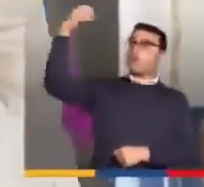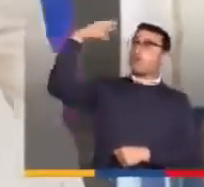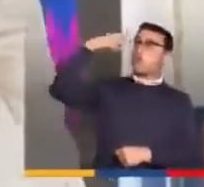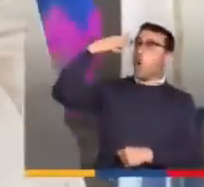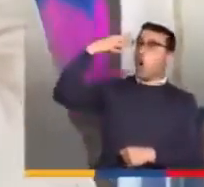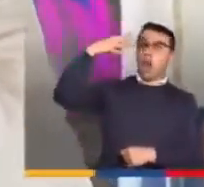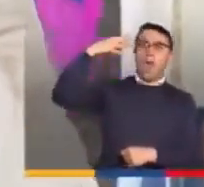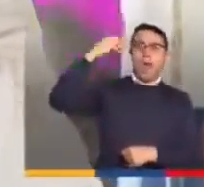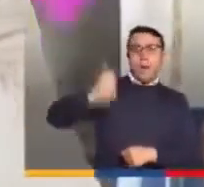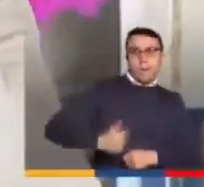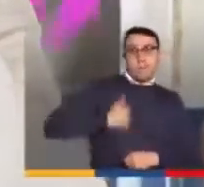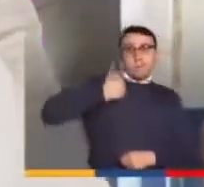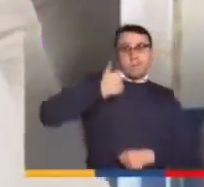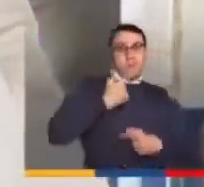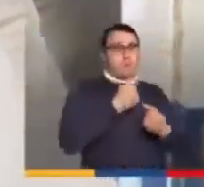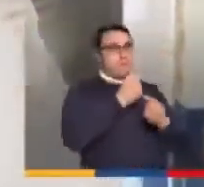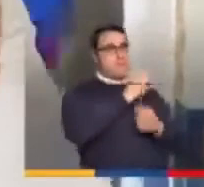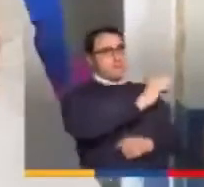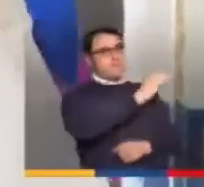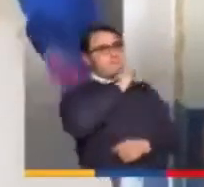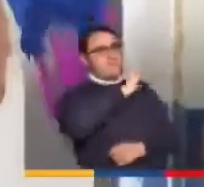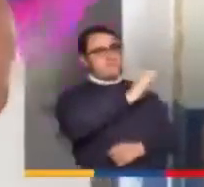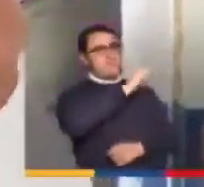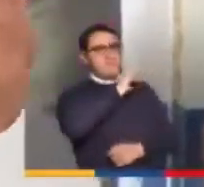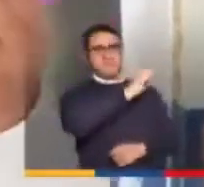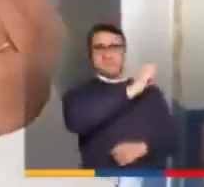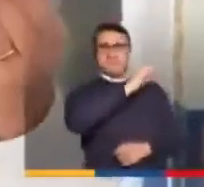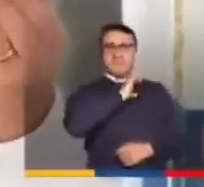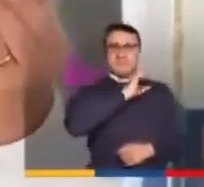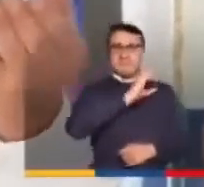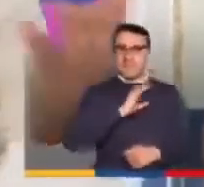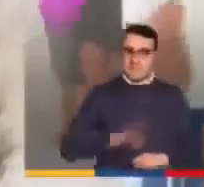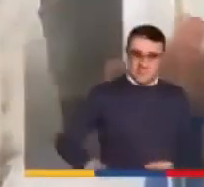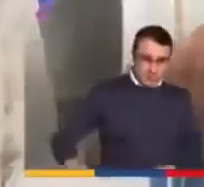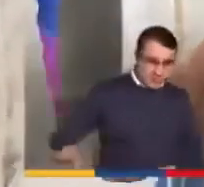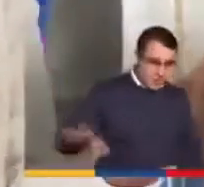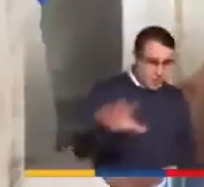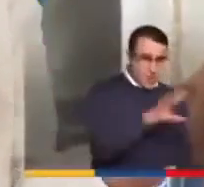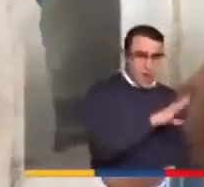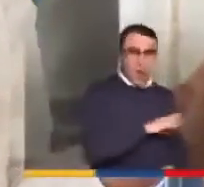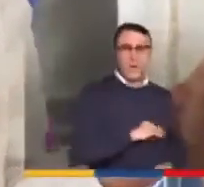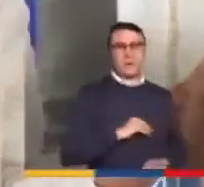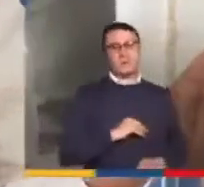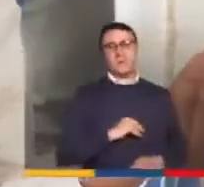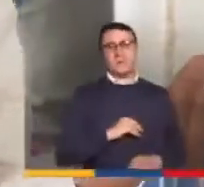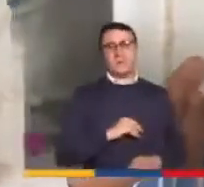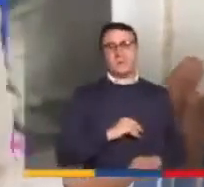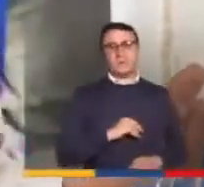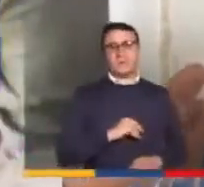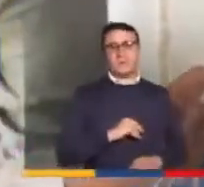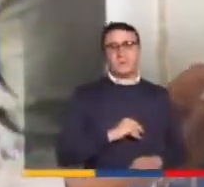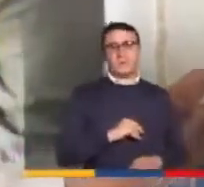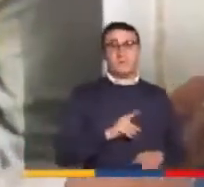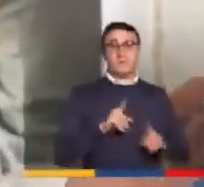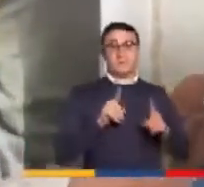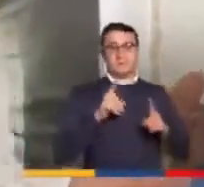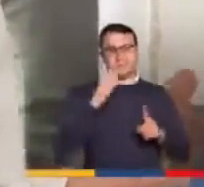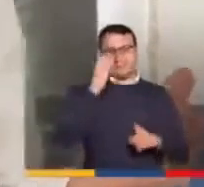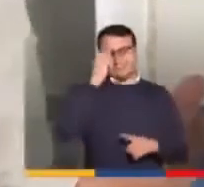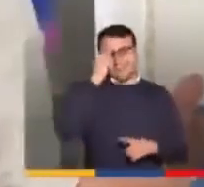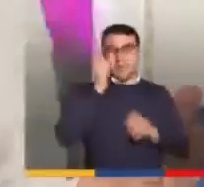En cierta forma es vivir del sol, pero todos sabemos que desde que somos seres humanos, gente